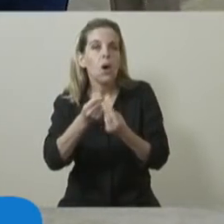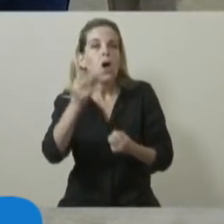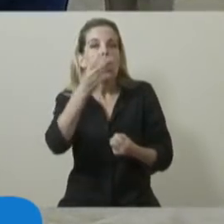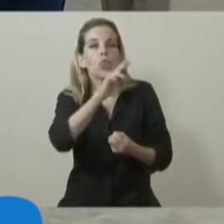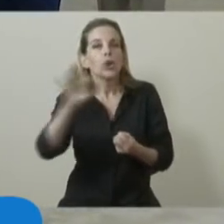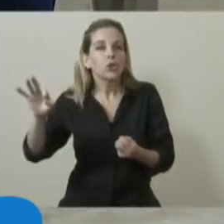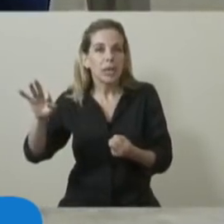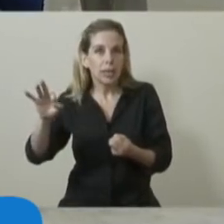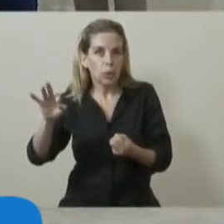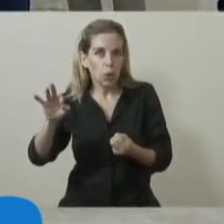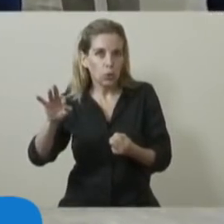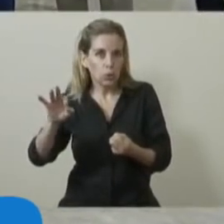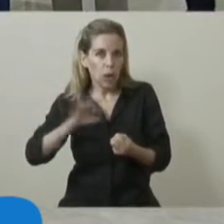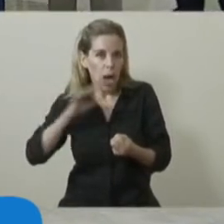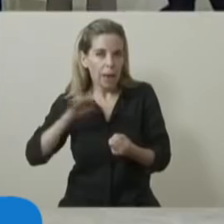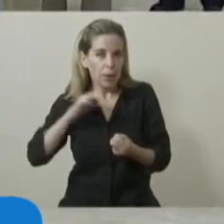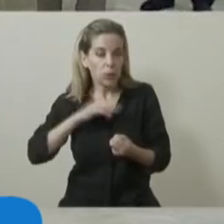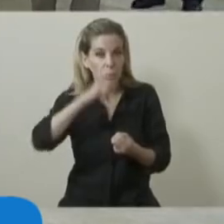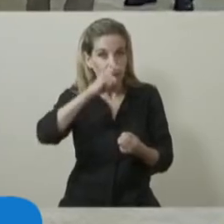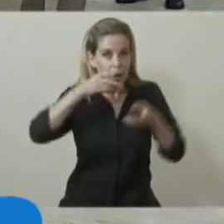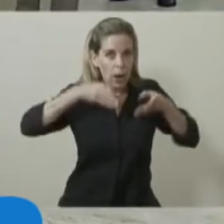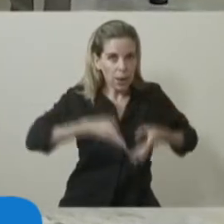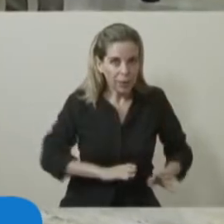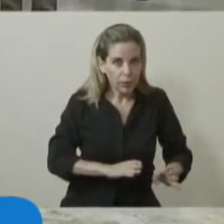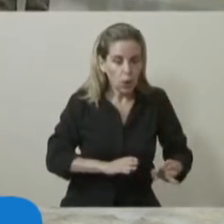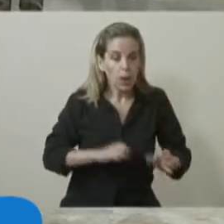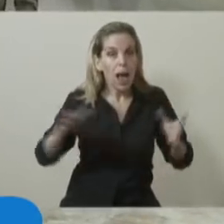200 años de su nacimiento y 150 de su